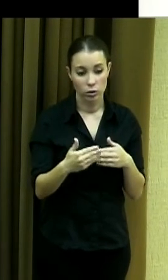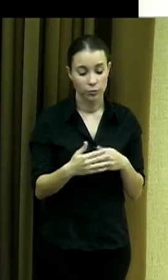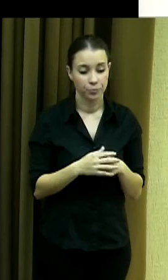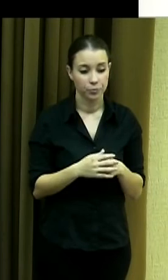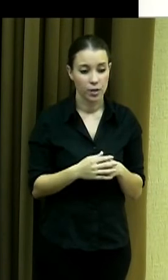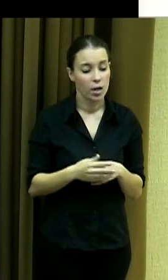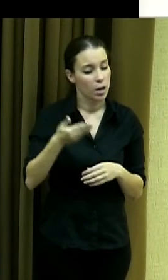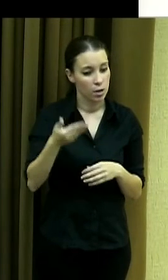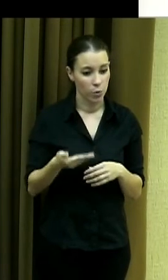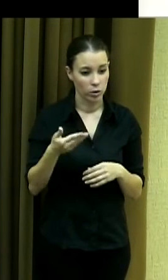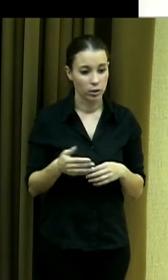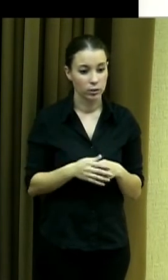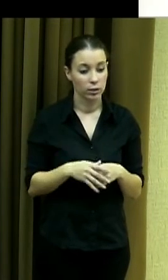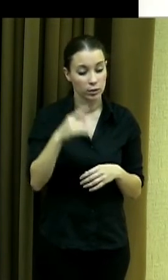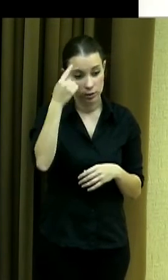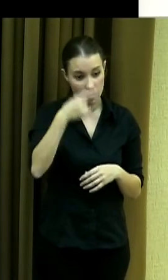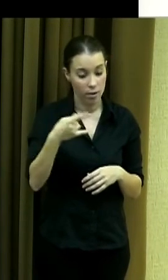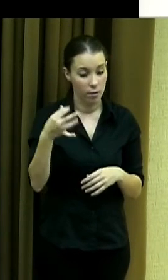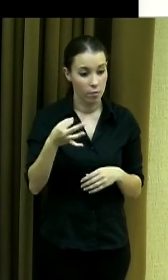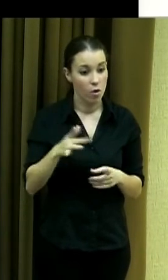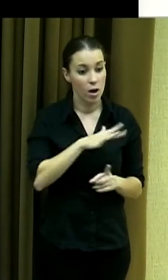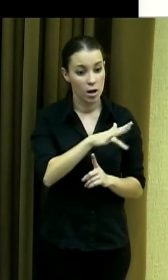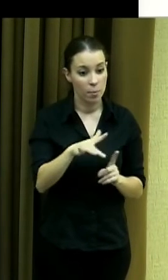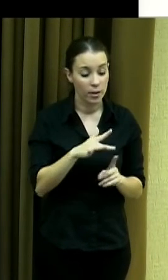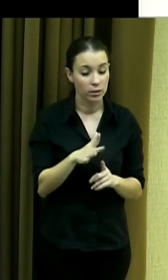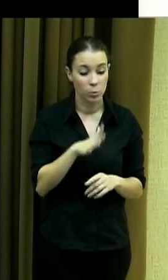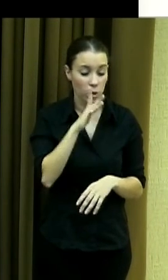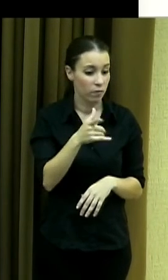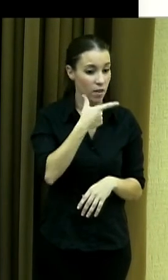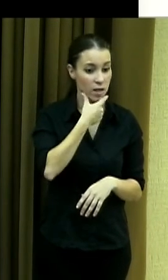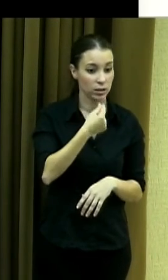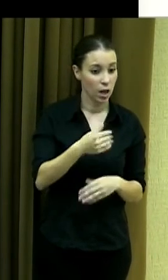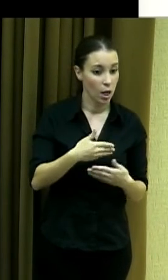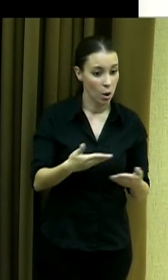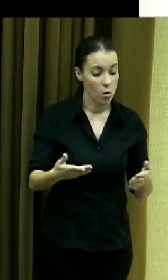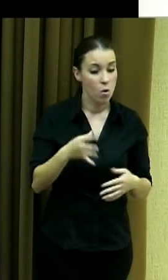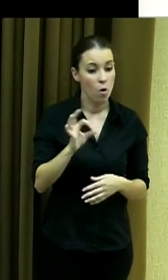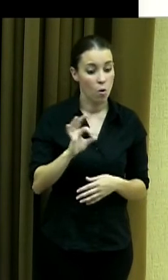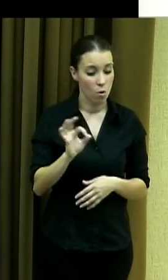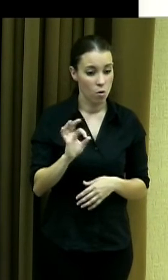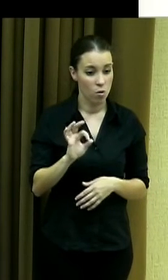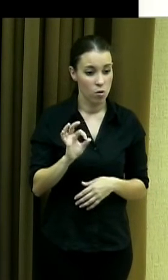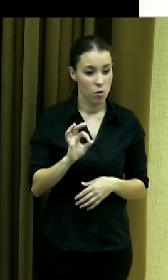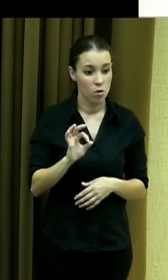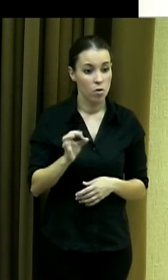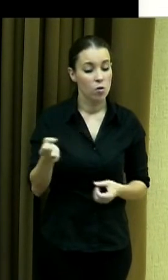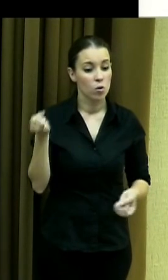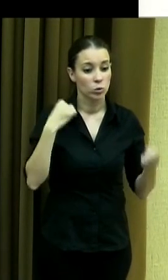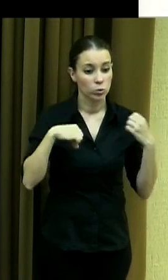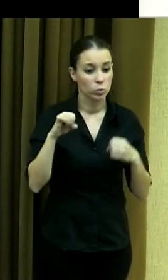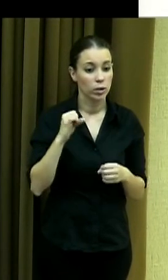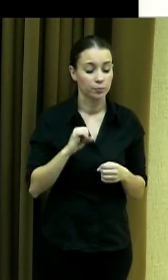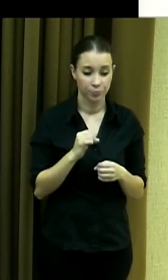fundamentales. Tener en cuenta el ambiente porque puede ser facilitador o puede ser provocador de conductas patológicas en el